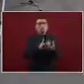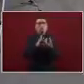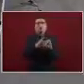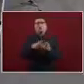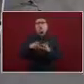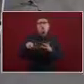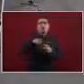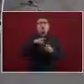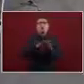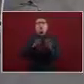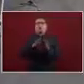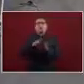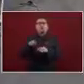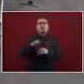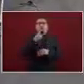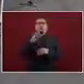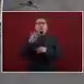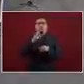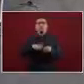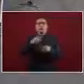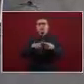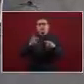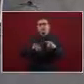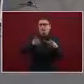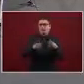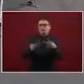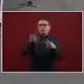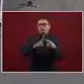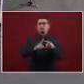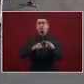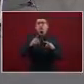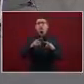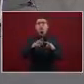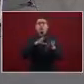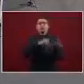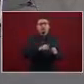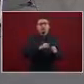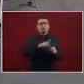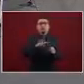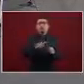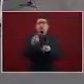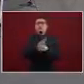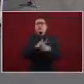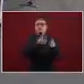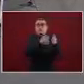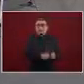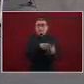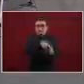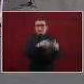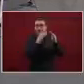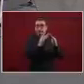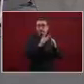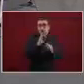o se presentan las fuerzas federales. Aquí hay dos preguntas. ¿Qué pasó después? ¿Ahí se quedaron en ese domicilio?